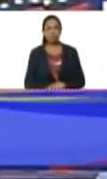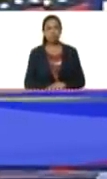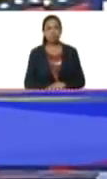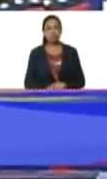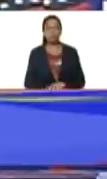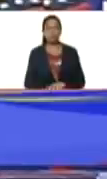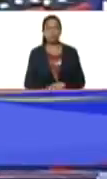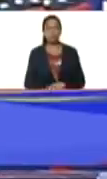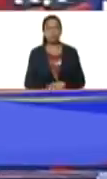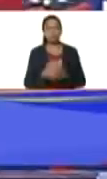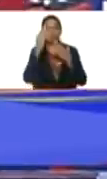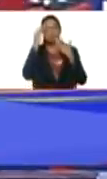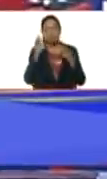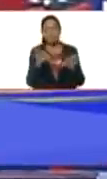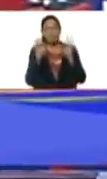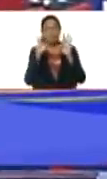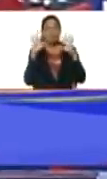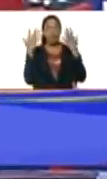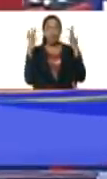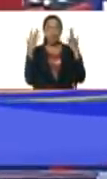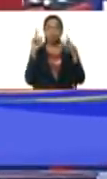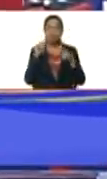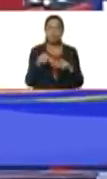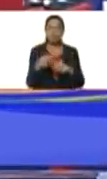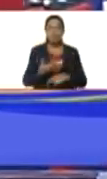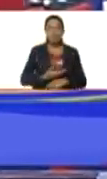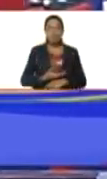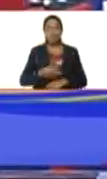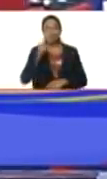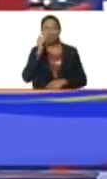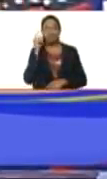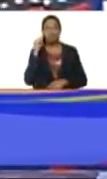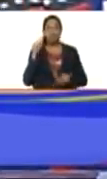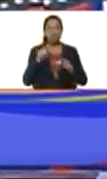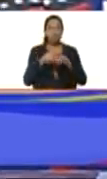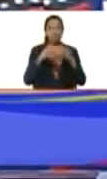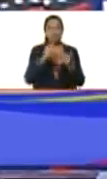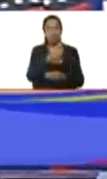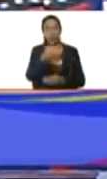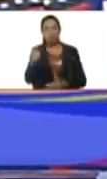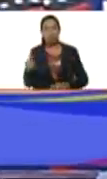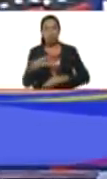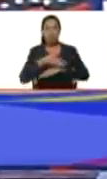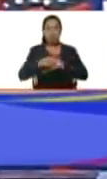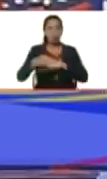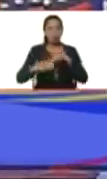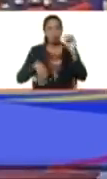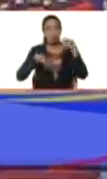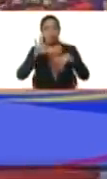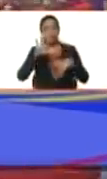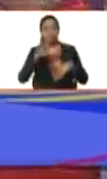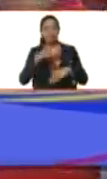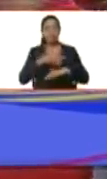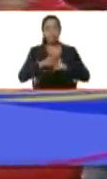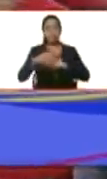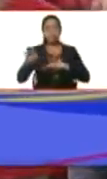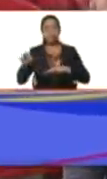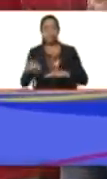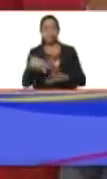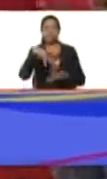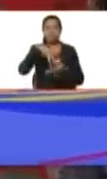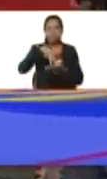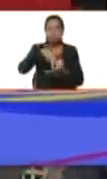Un saludo especial y un aplauso a los alcaldes y a las alcaldesas de todos los municipios, los 15 municipios. Por favor, pónganse de